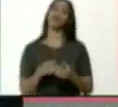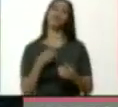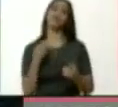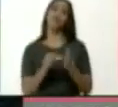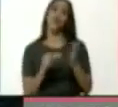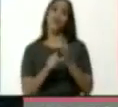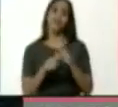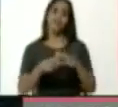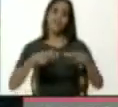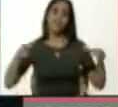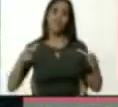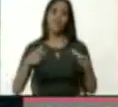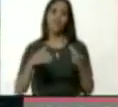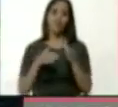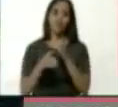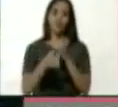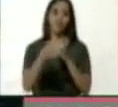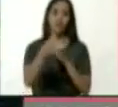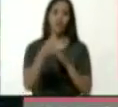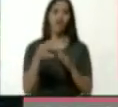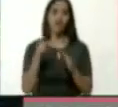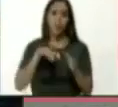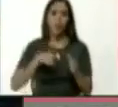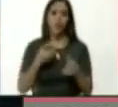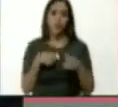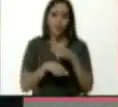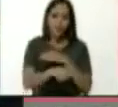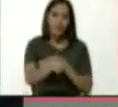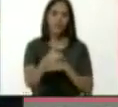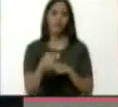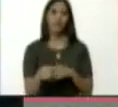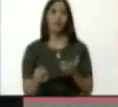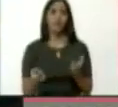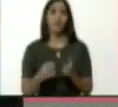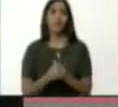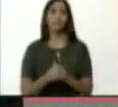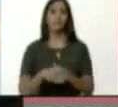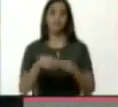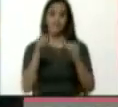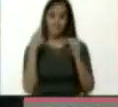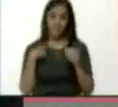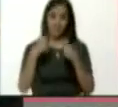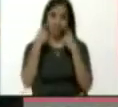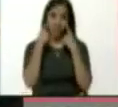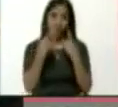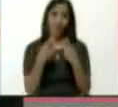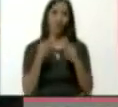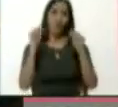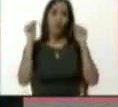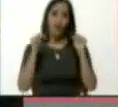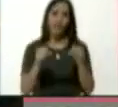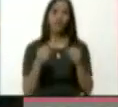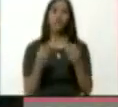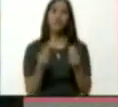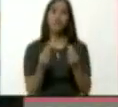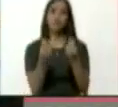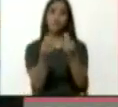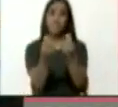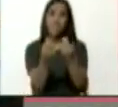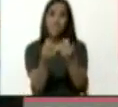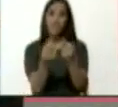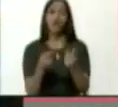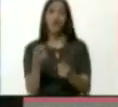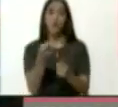crecimiento de ríos para ellos poder penetrar. No, es una operación precisamente que tiene que ver con esto, con mucho dinero, con buscar